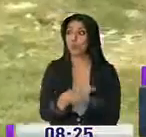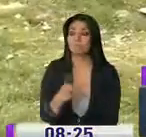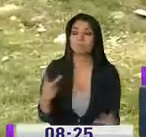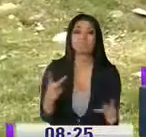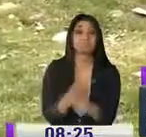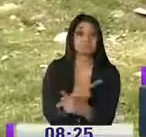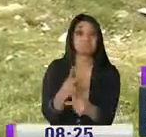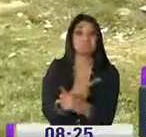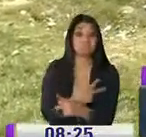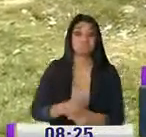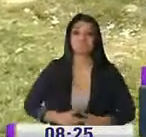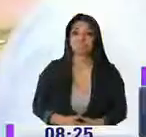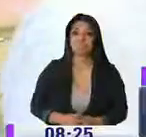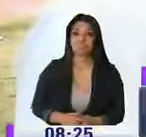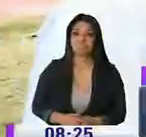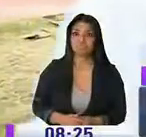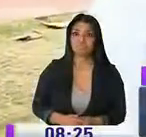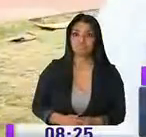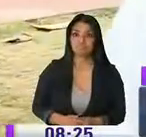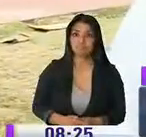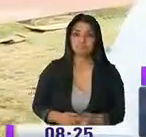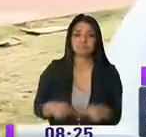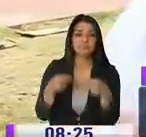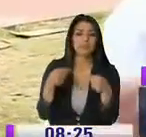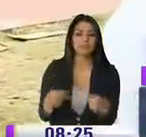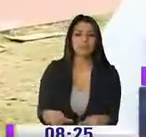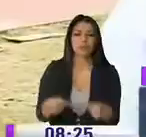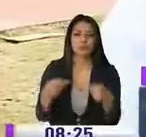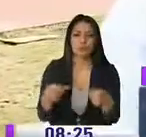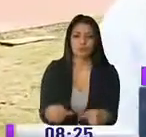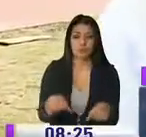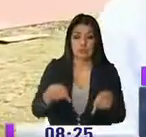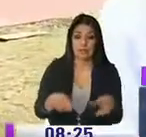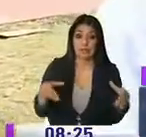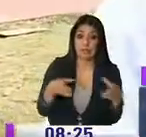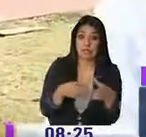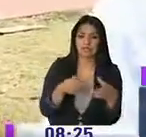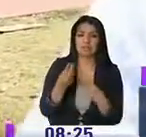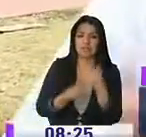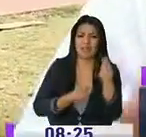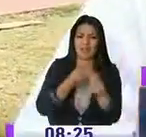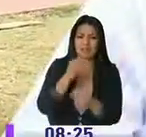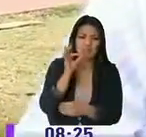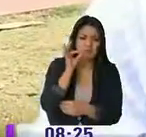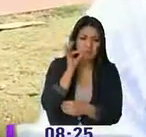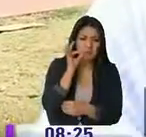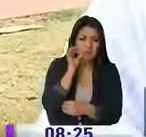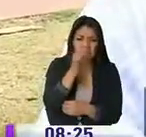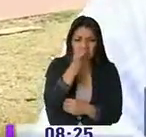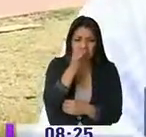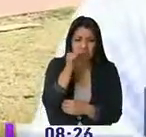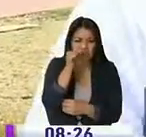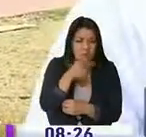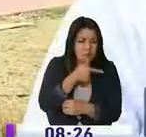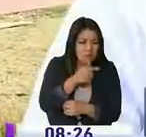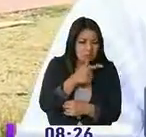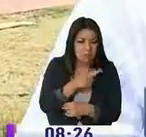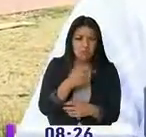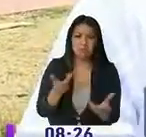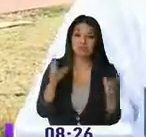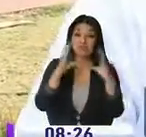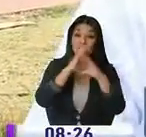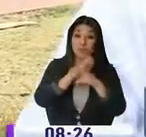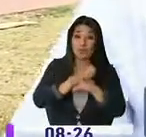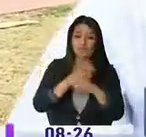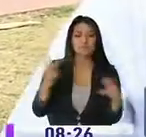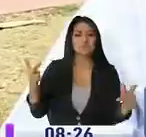aseguran los moradores todos los días se reúnen aquí para consumir sustancias estupefacientes entonces en la noche es